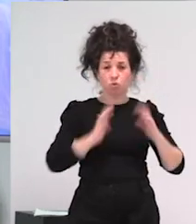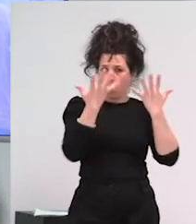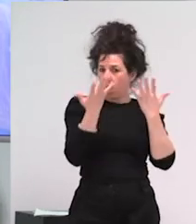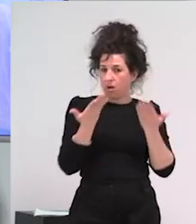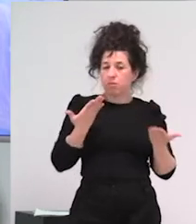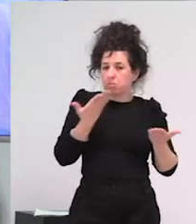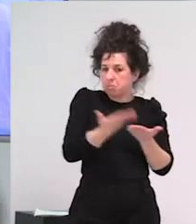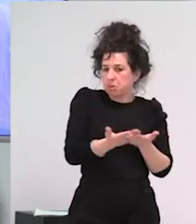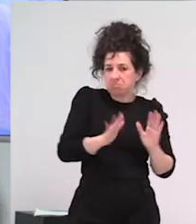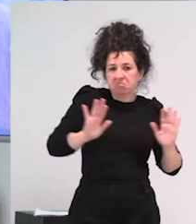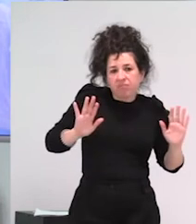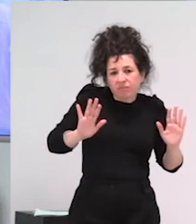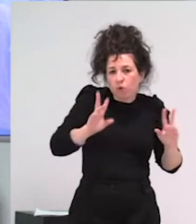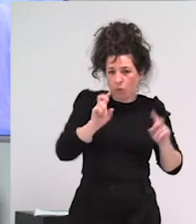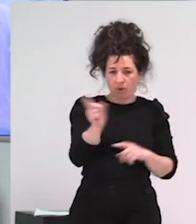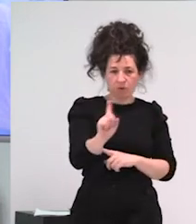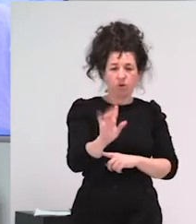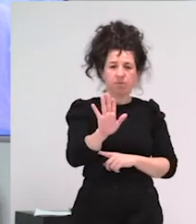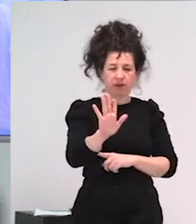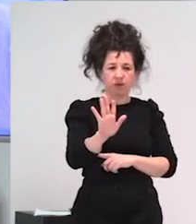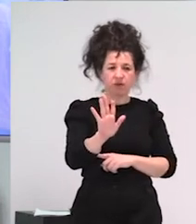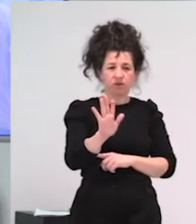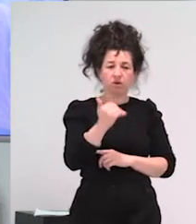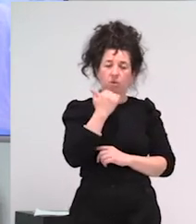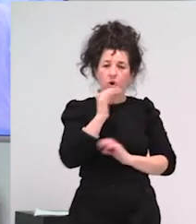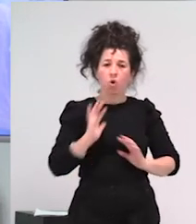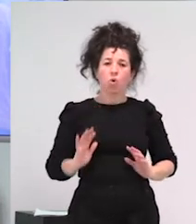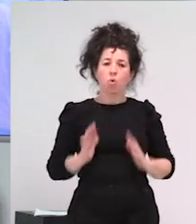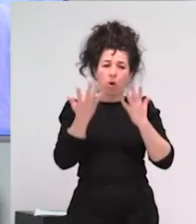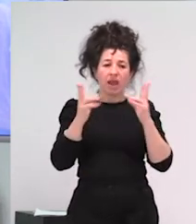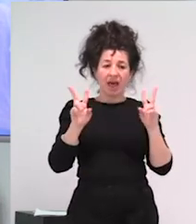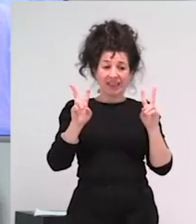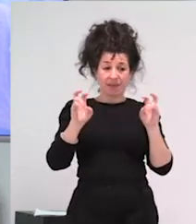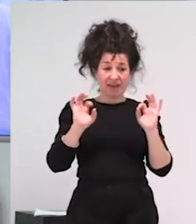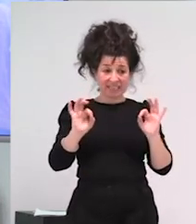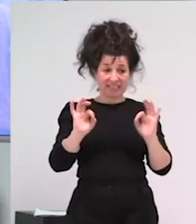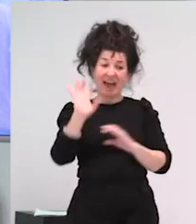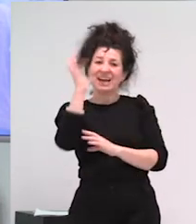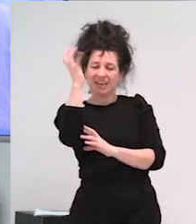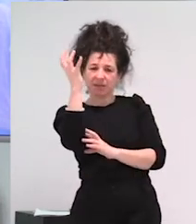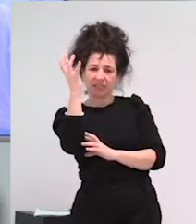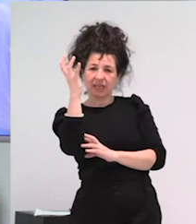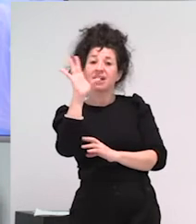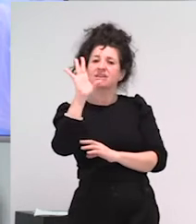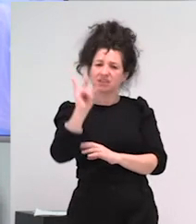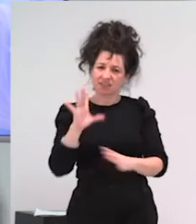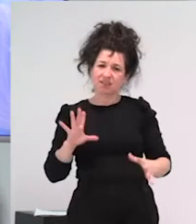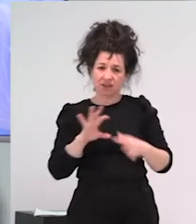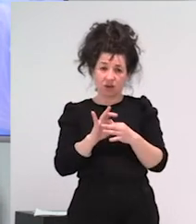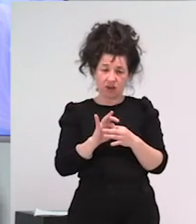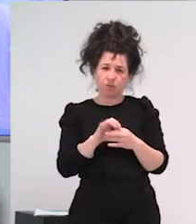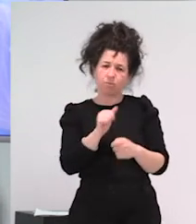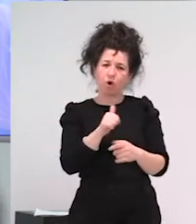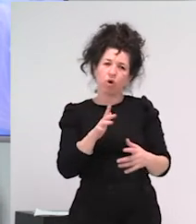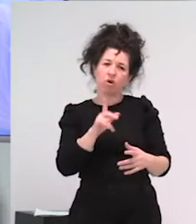huelga climática sí que tiene una parte de reflejarse en lo que son las huelgas feministas, porque nos